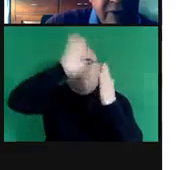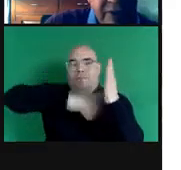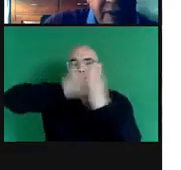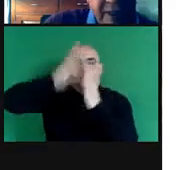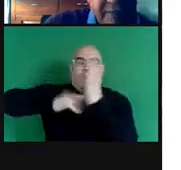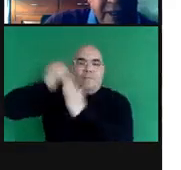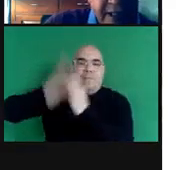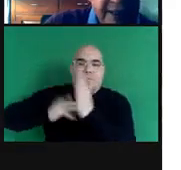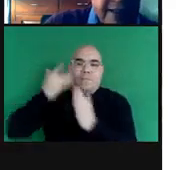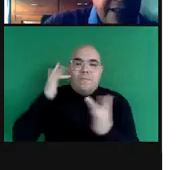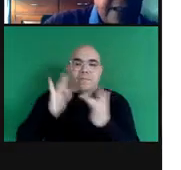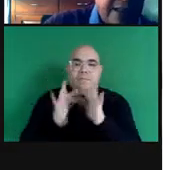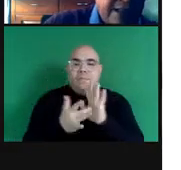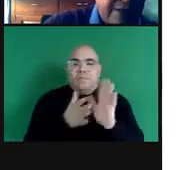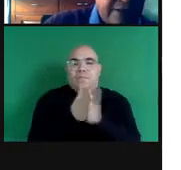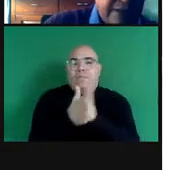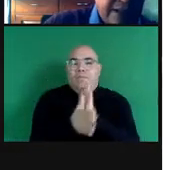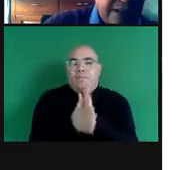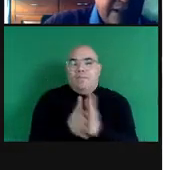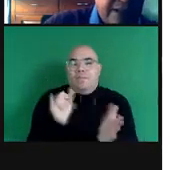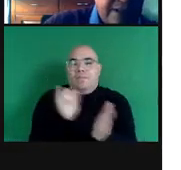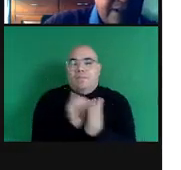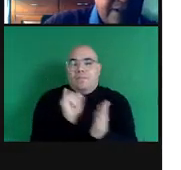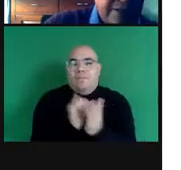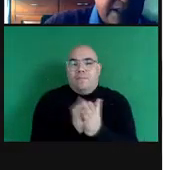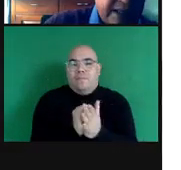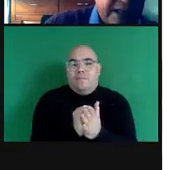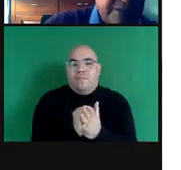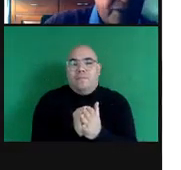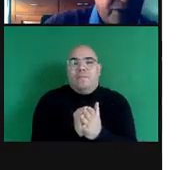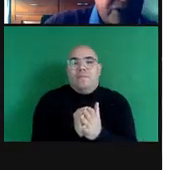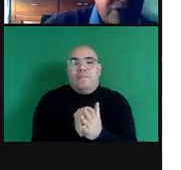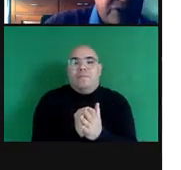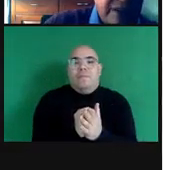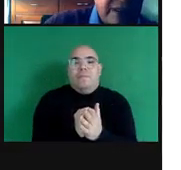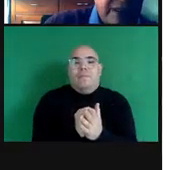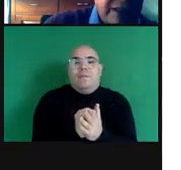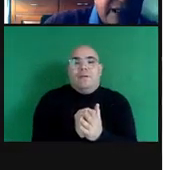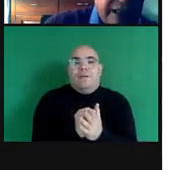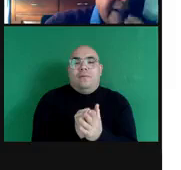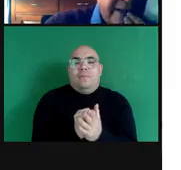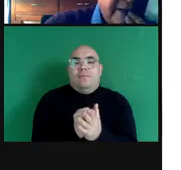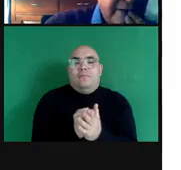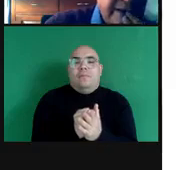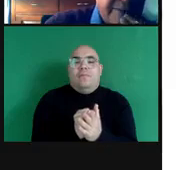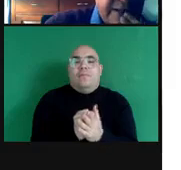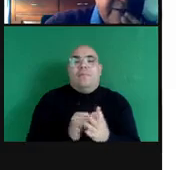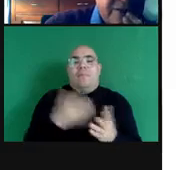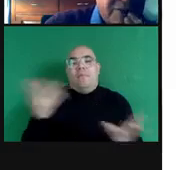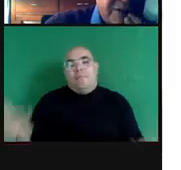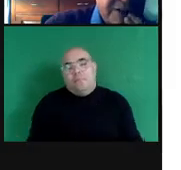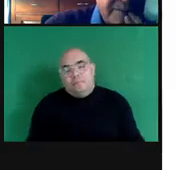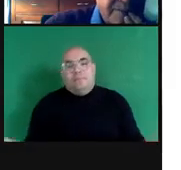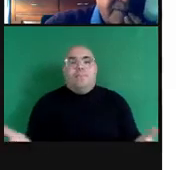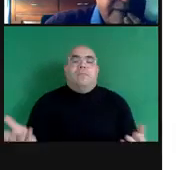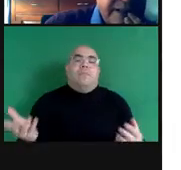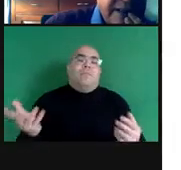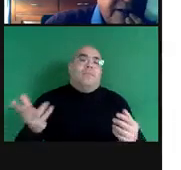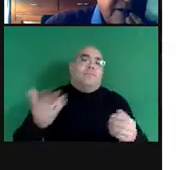muro penetre dentro de los materiales porosos del ladrillo, de la piedra, del